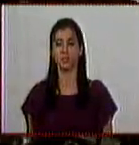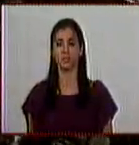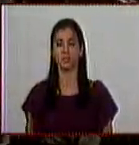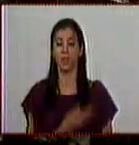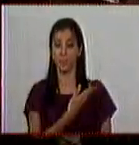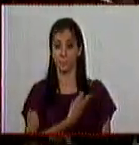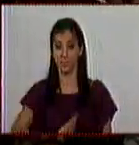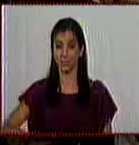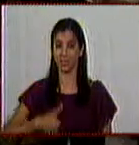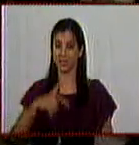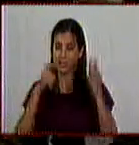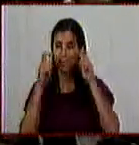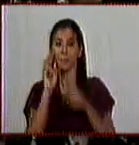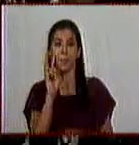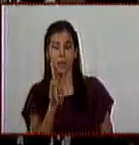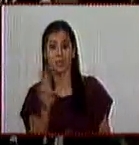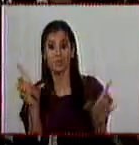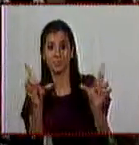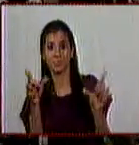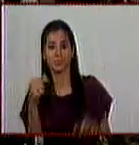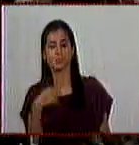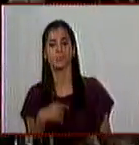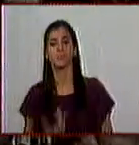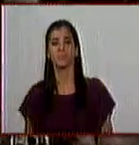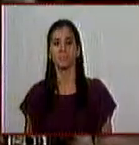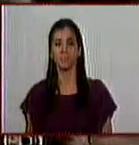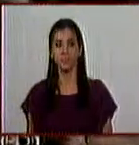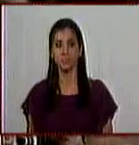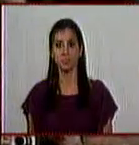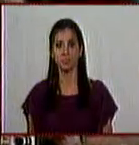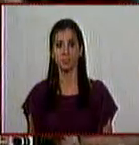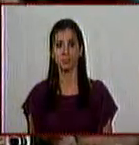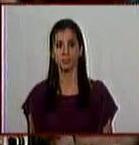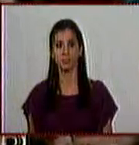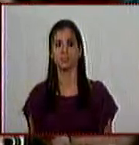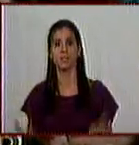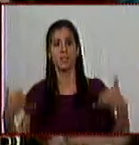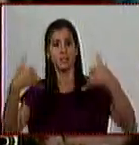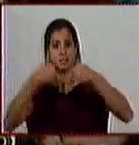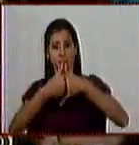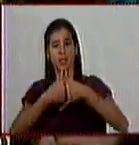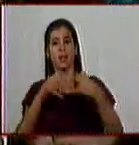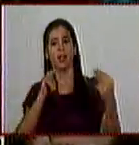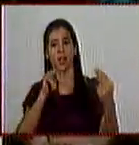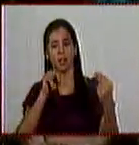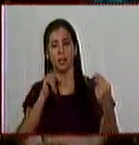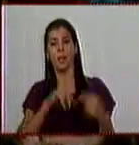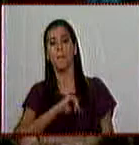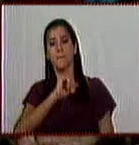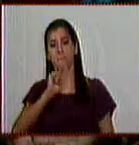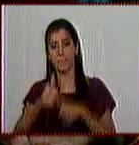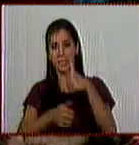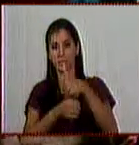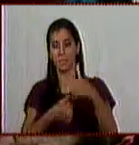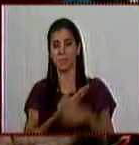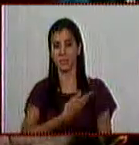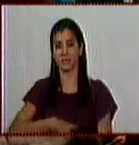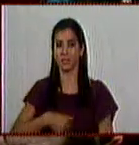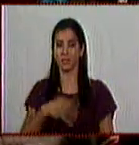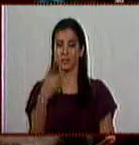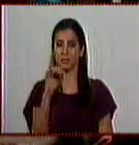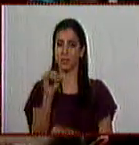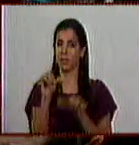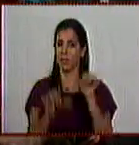presidente siguiendo el evento acaba de hablar con el vicepresidente Álvaro García linera para felicitarlo por esa